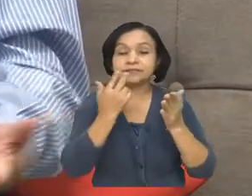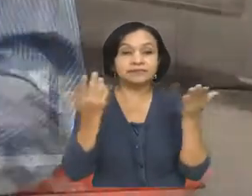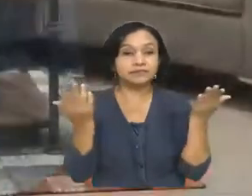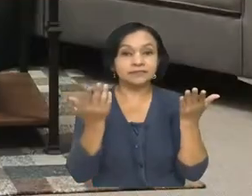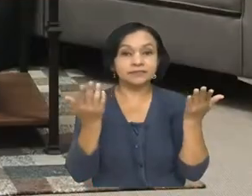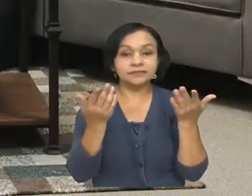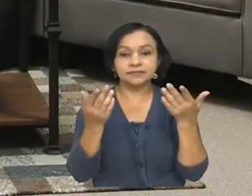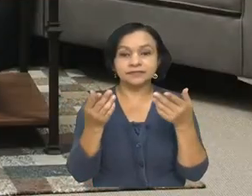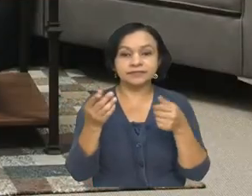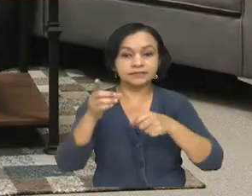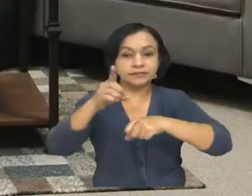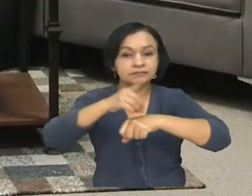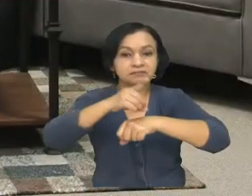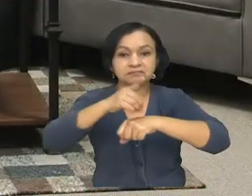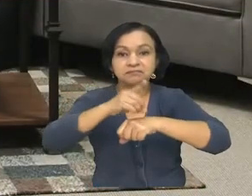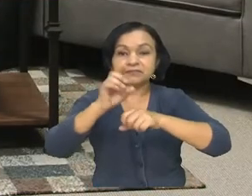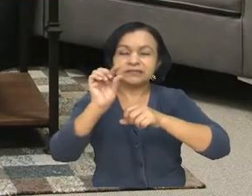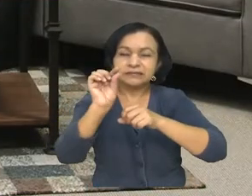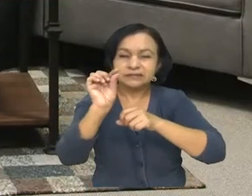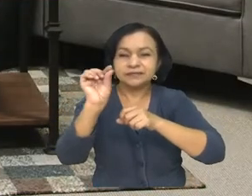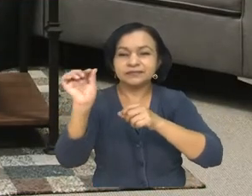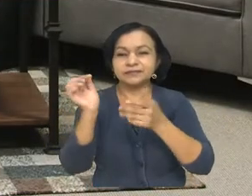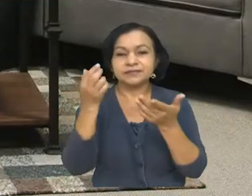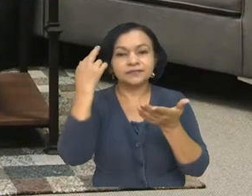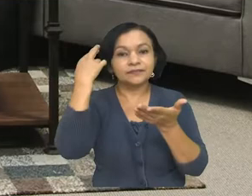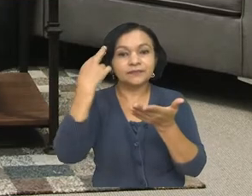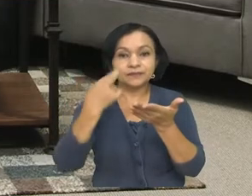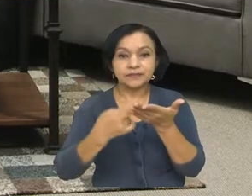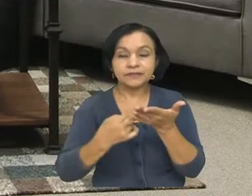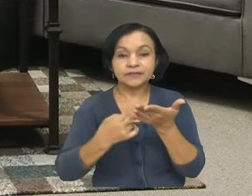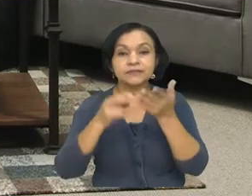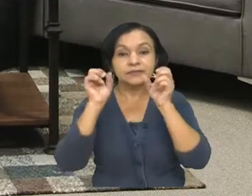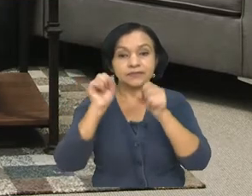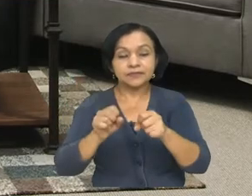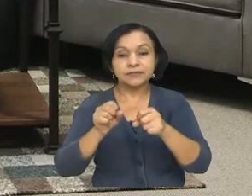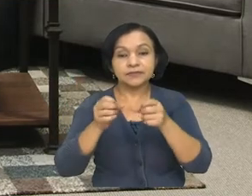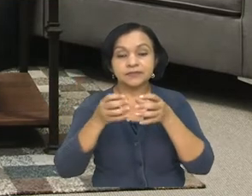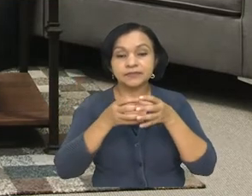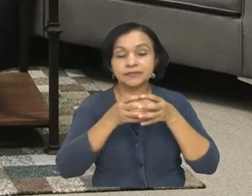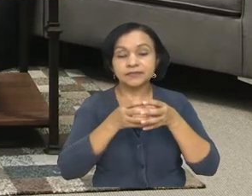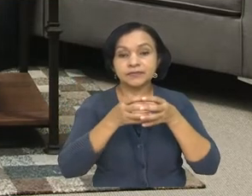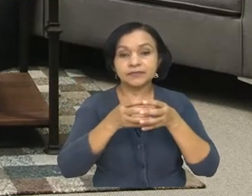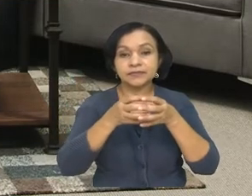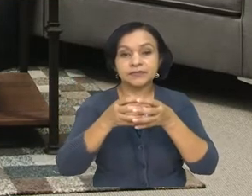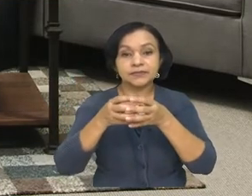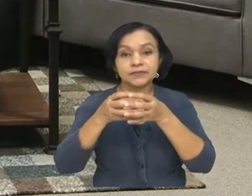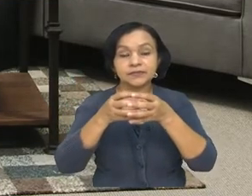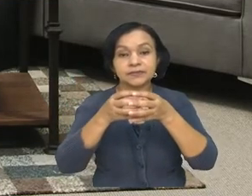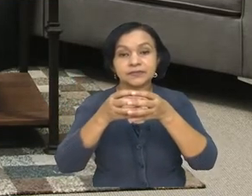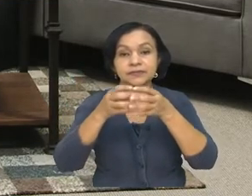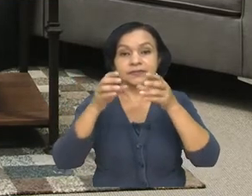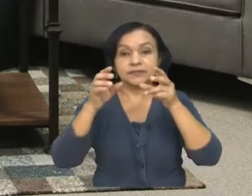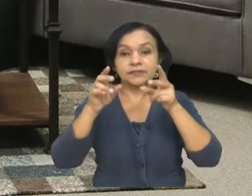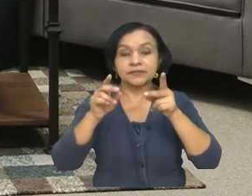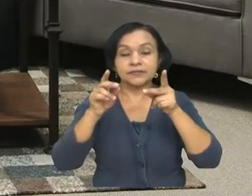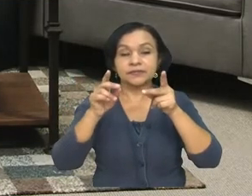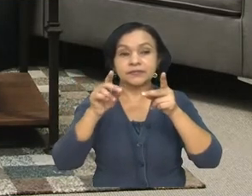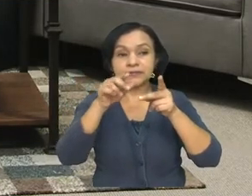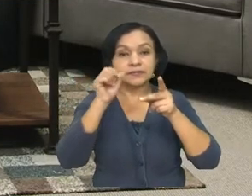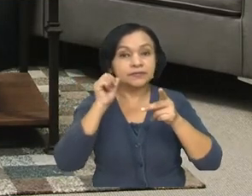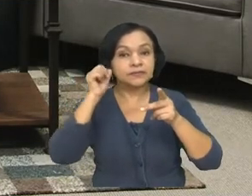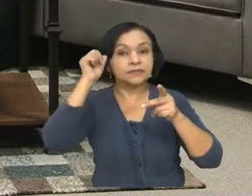equipo paramédico muy poco. Uh-huh. Y recuerdo, bueno, que logramos ya, los mayores cargaban los heridos,